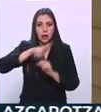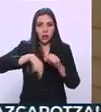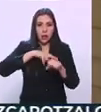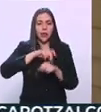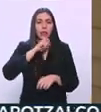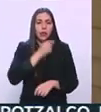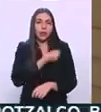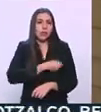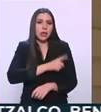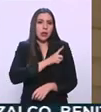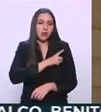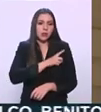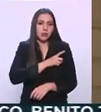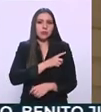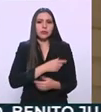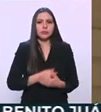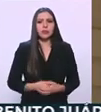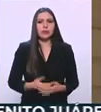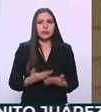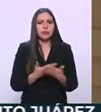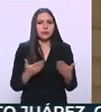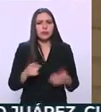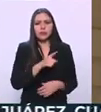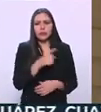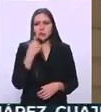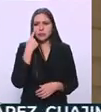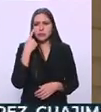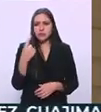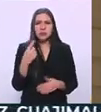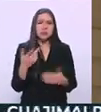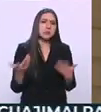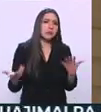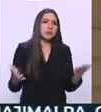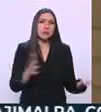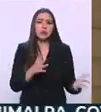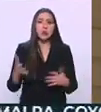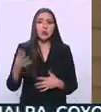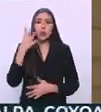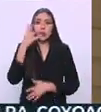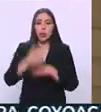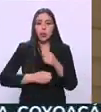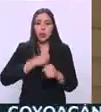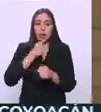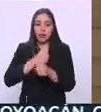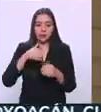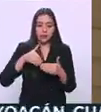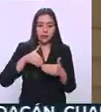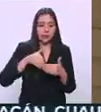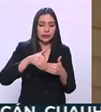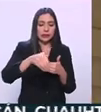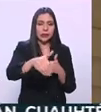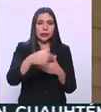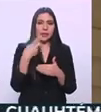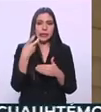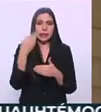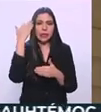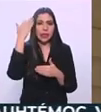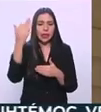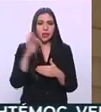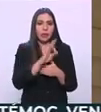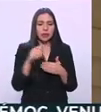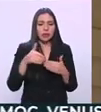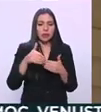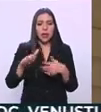a la salud. Entonces, podemos fijar estos 4 años como el periodo de transición para